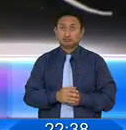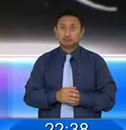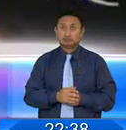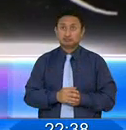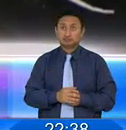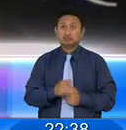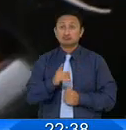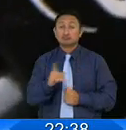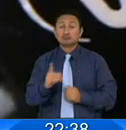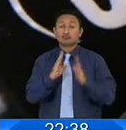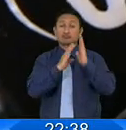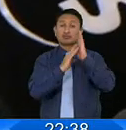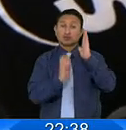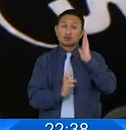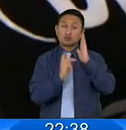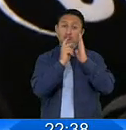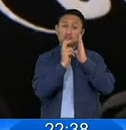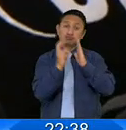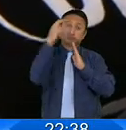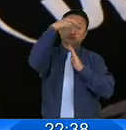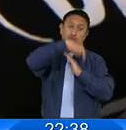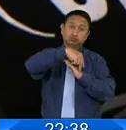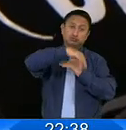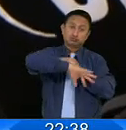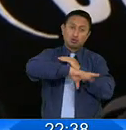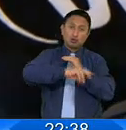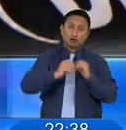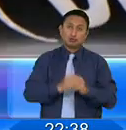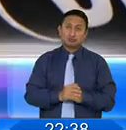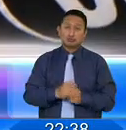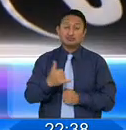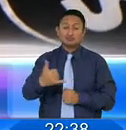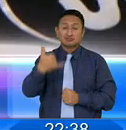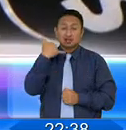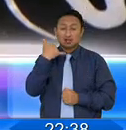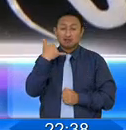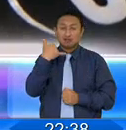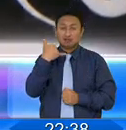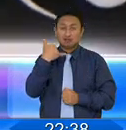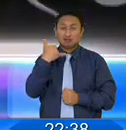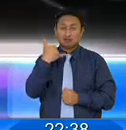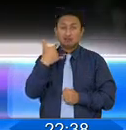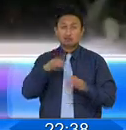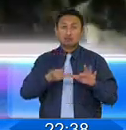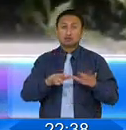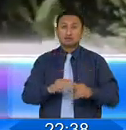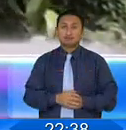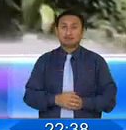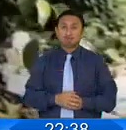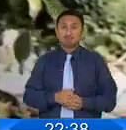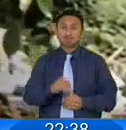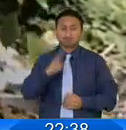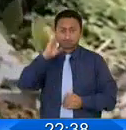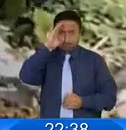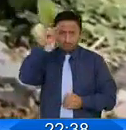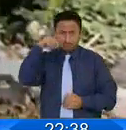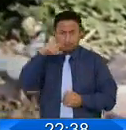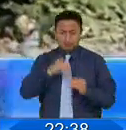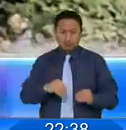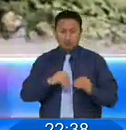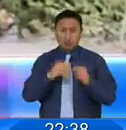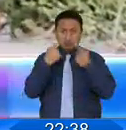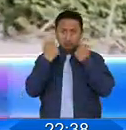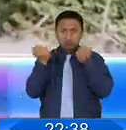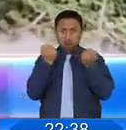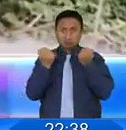Subieron por la ventana que han dejado abierta y le entraron, robaron un teléfono y una laptop. La policía refuerza los controles en